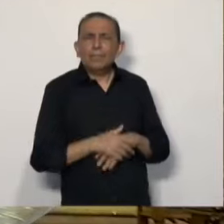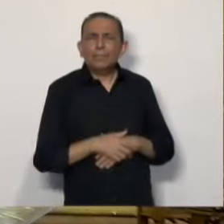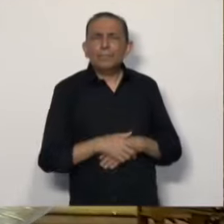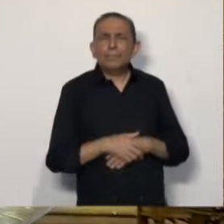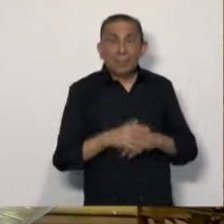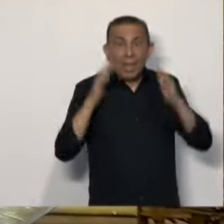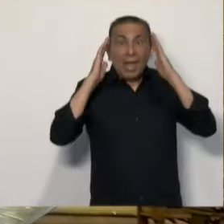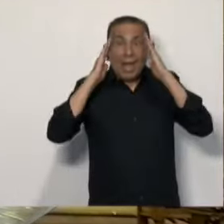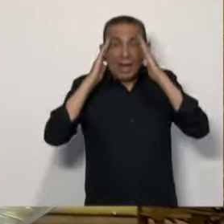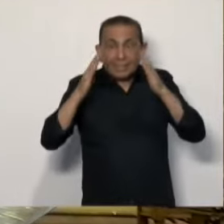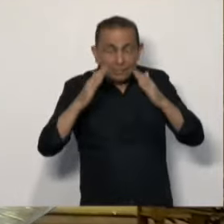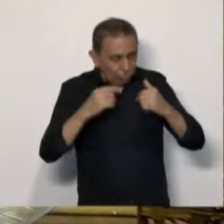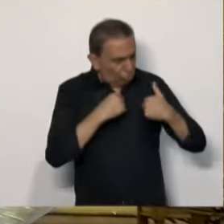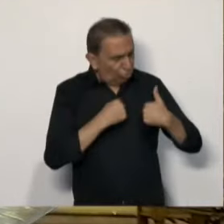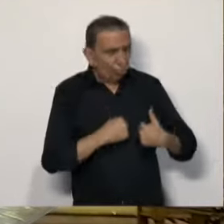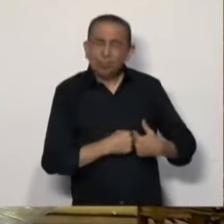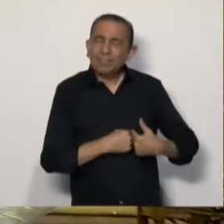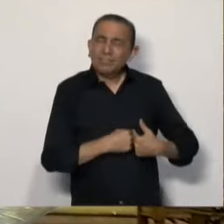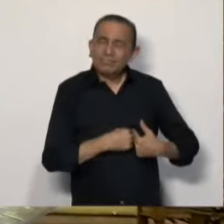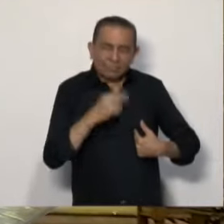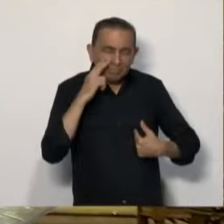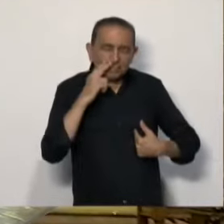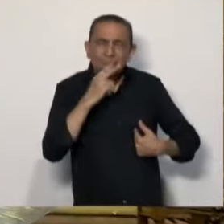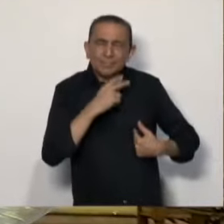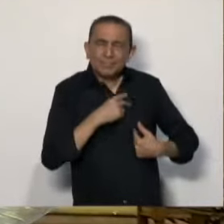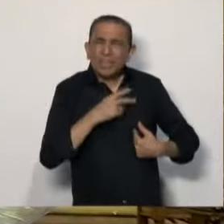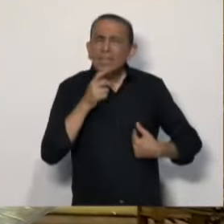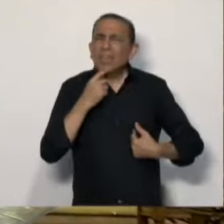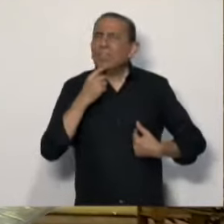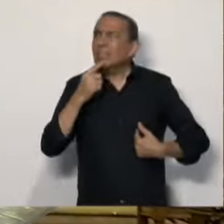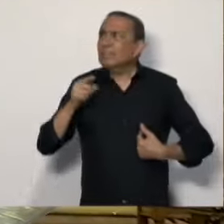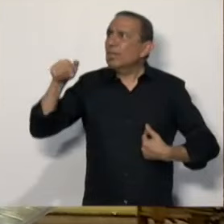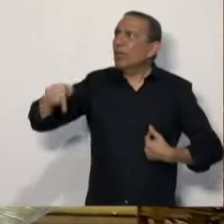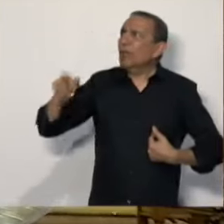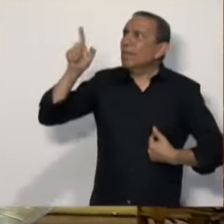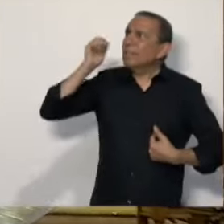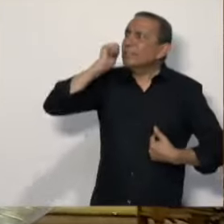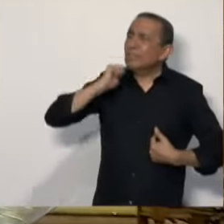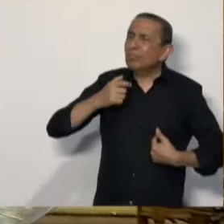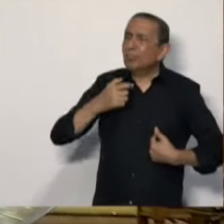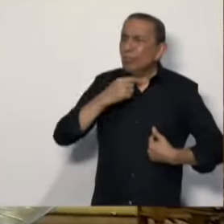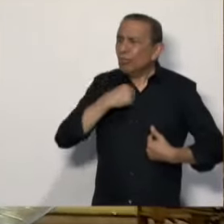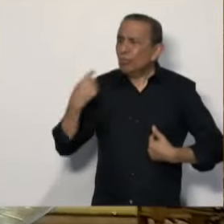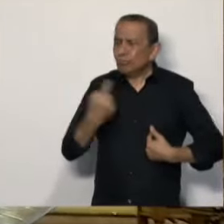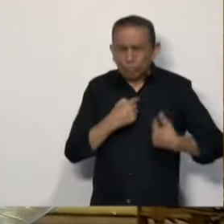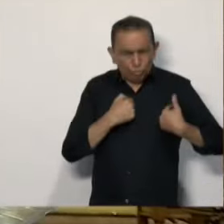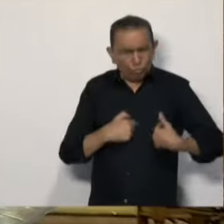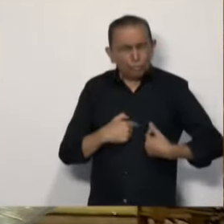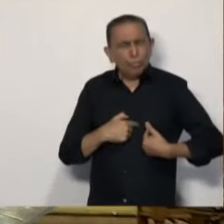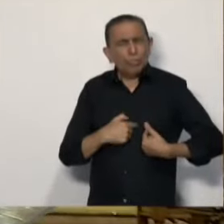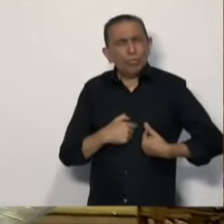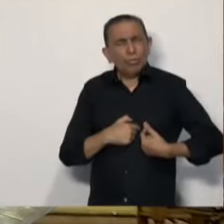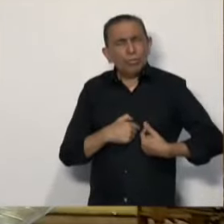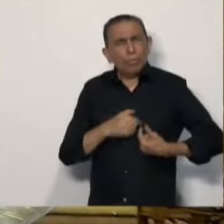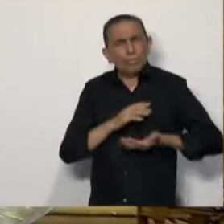atención a nuestro corazón, pudiendo decirle hoy al Señor que sí, que queremos tener un corazón puro, pero que al